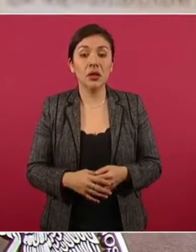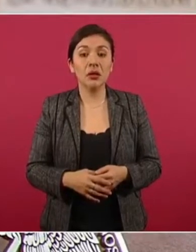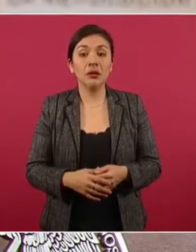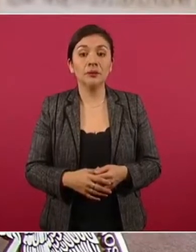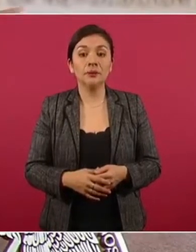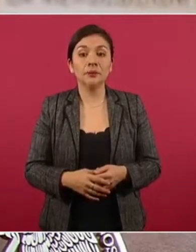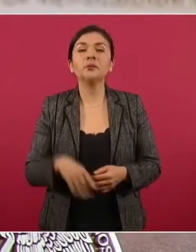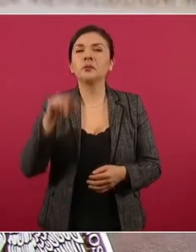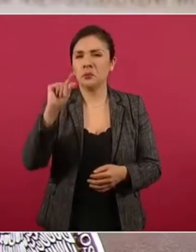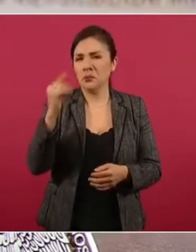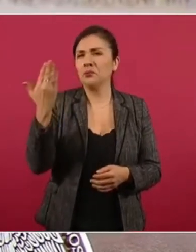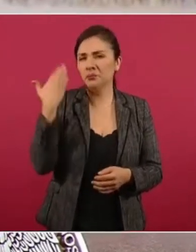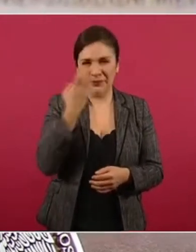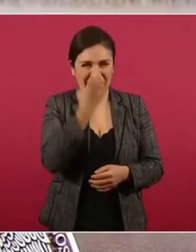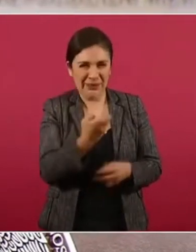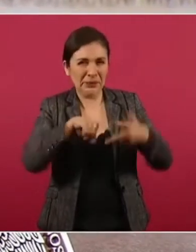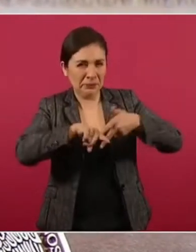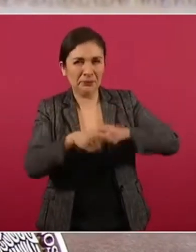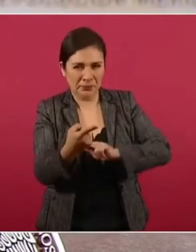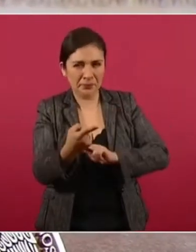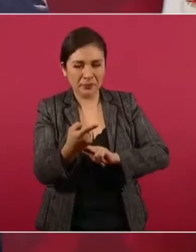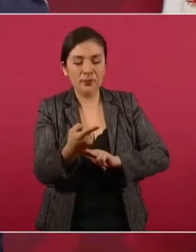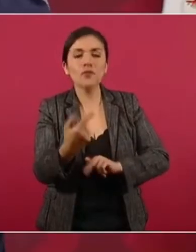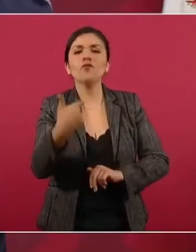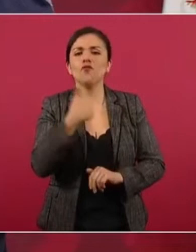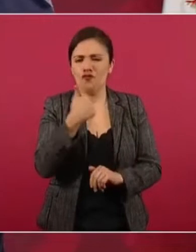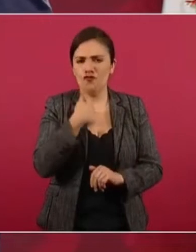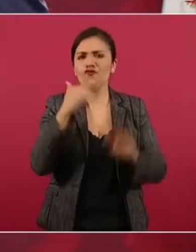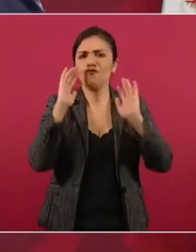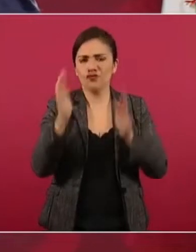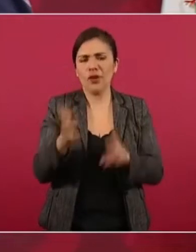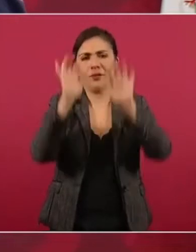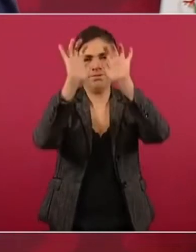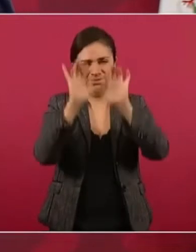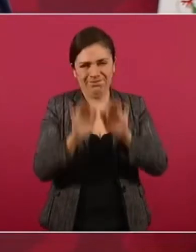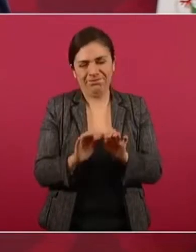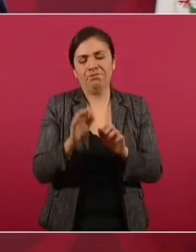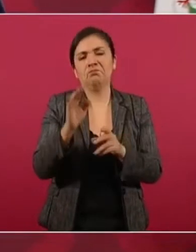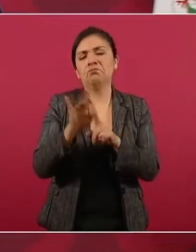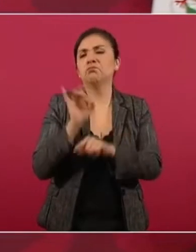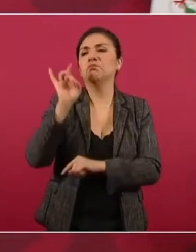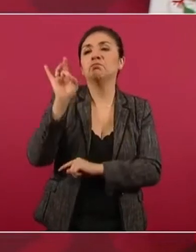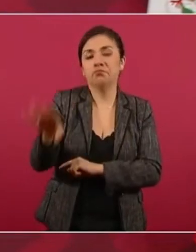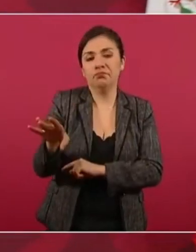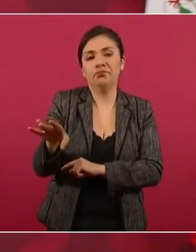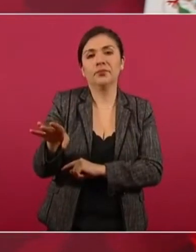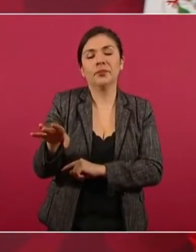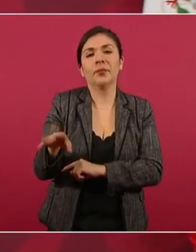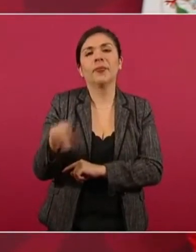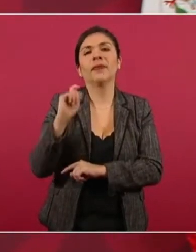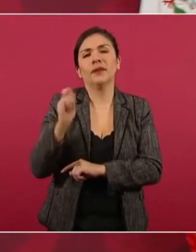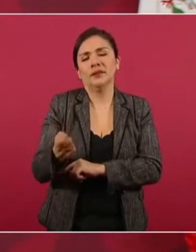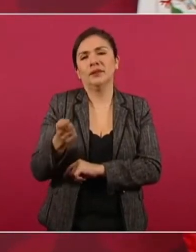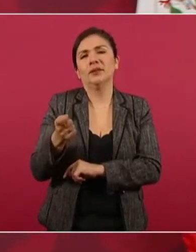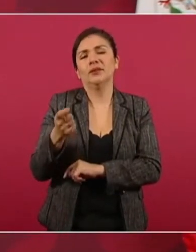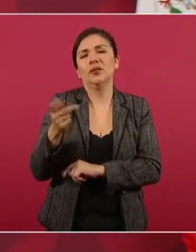necesitara, ahora que empezaron con esto, le mandé un texto, una consulta